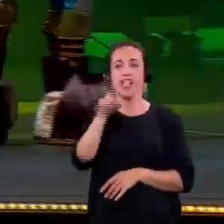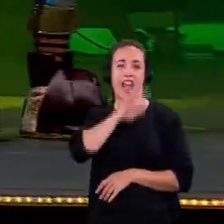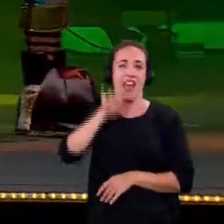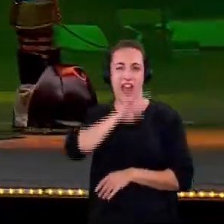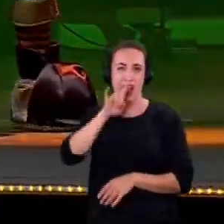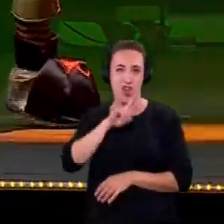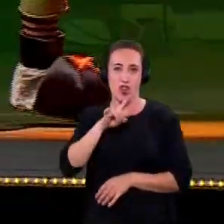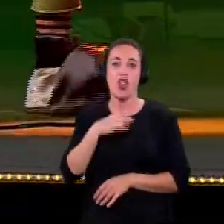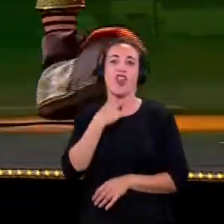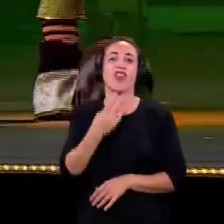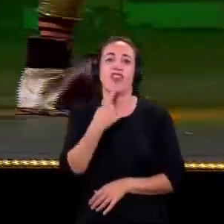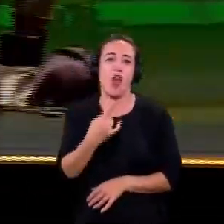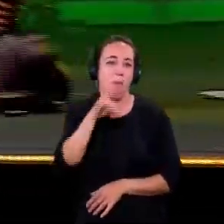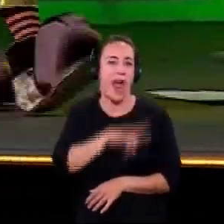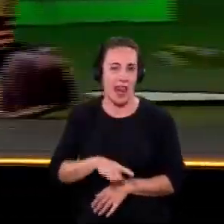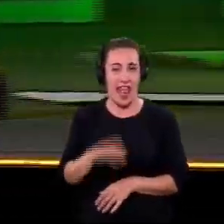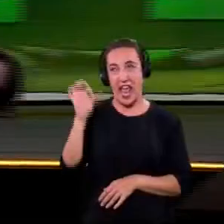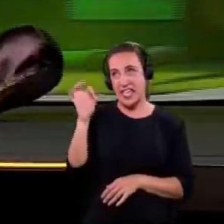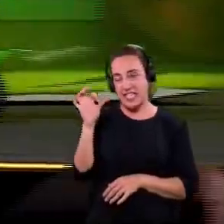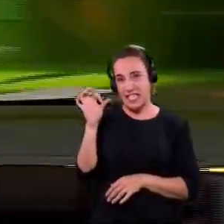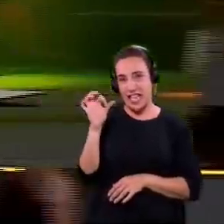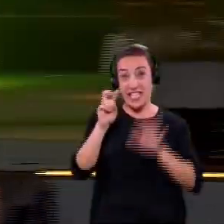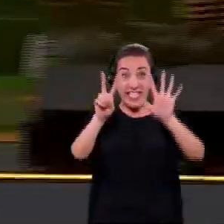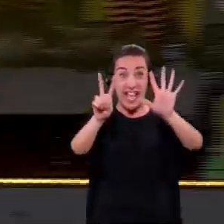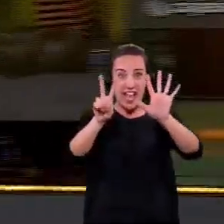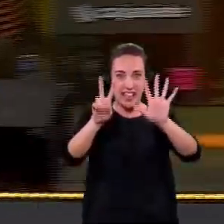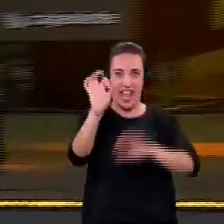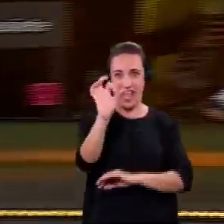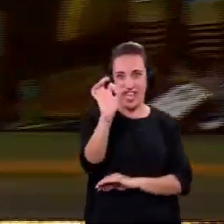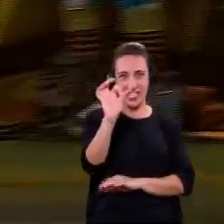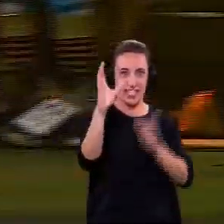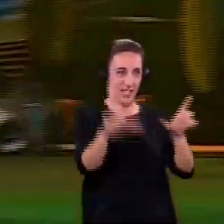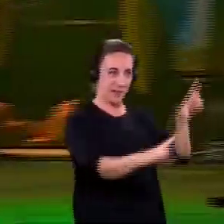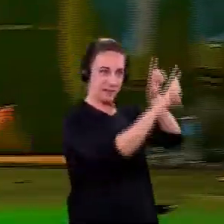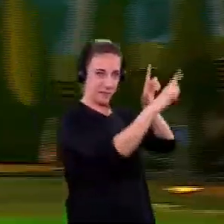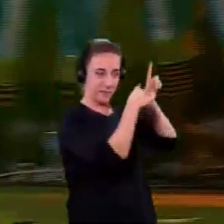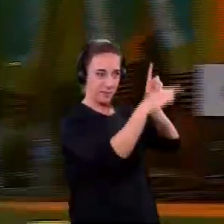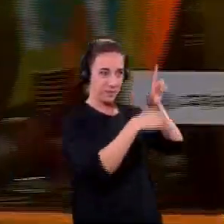que pronuncio mal. S, tenemos 7 S en el siguiente panel.